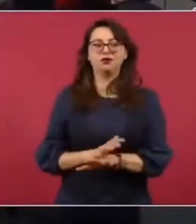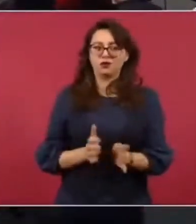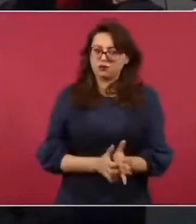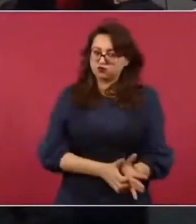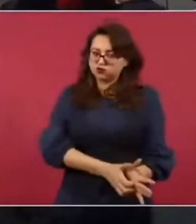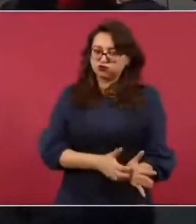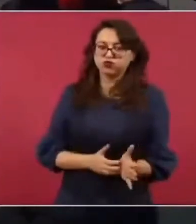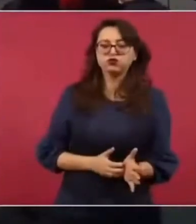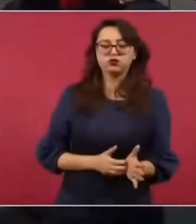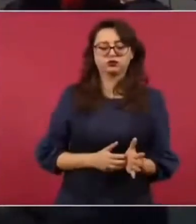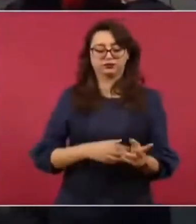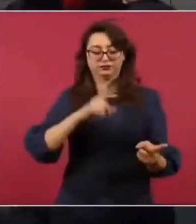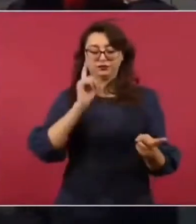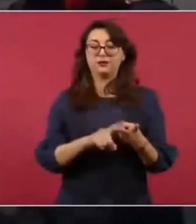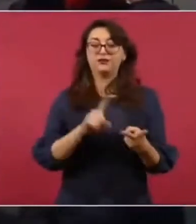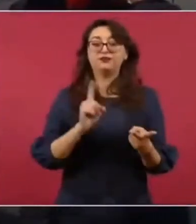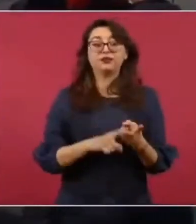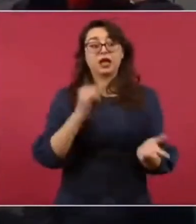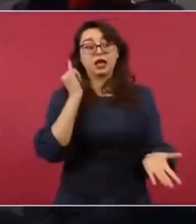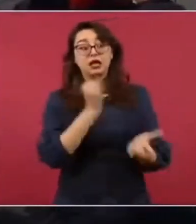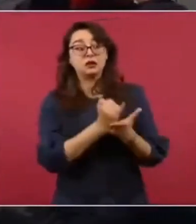él condonó.